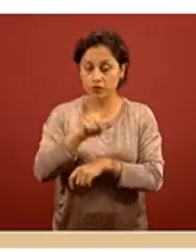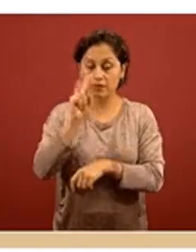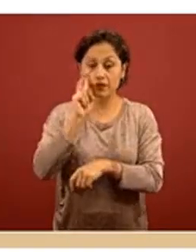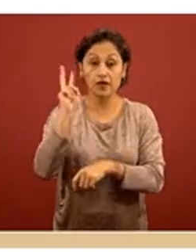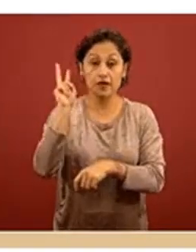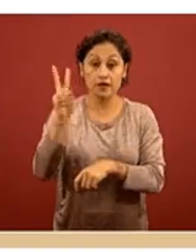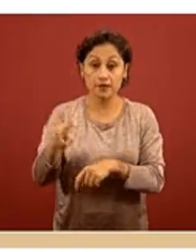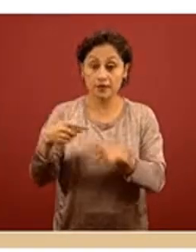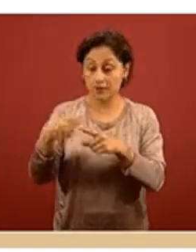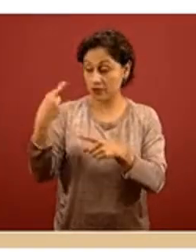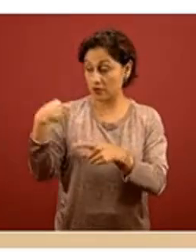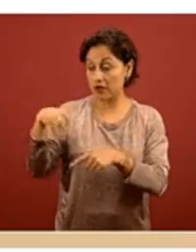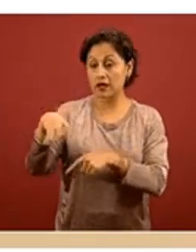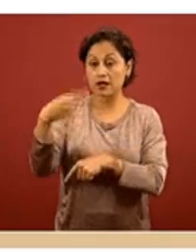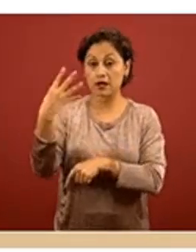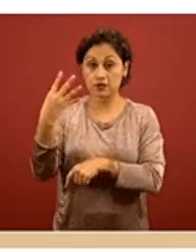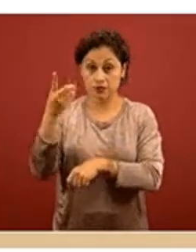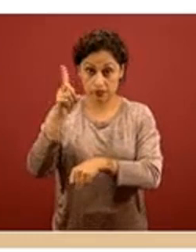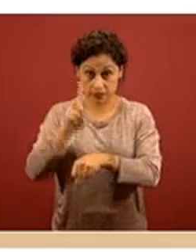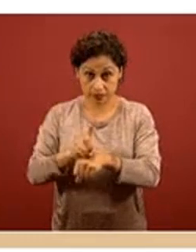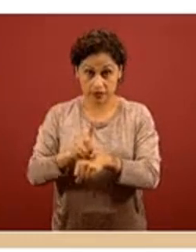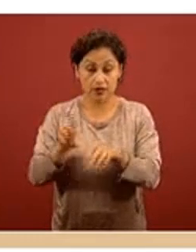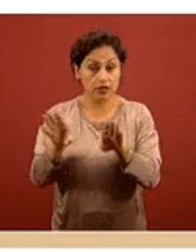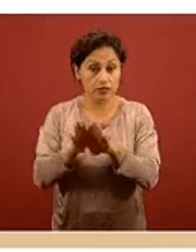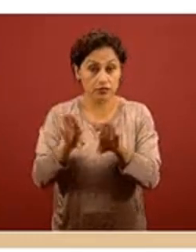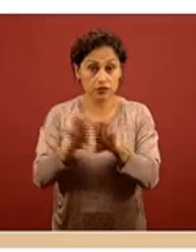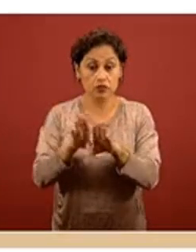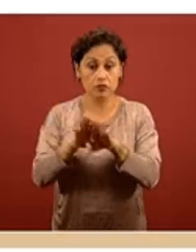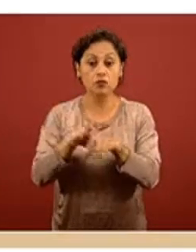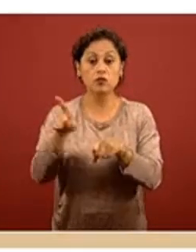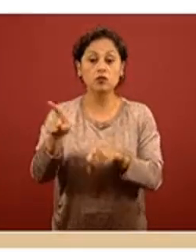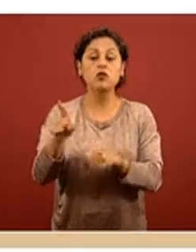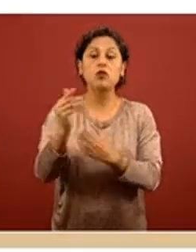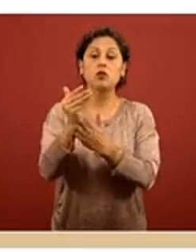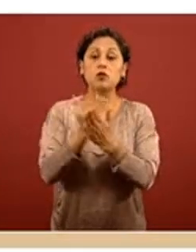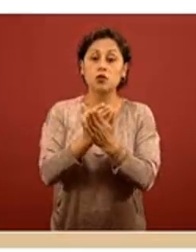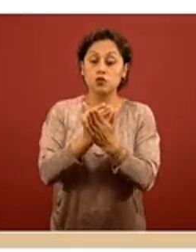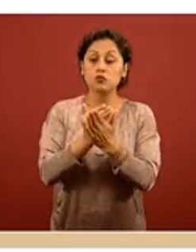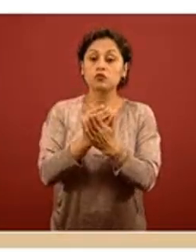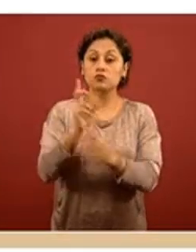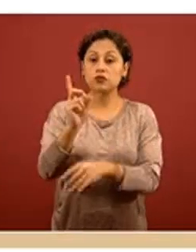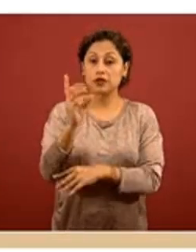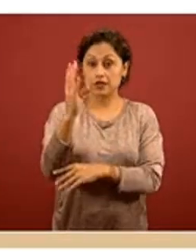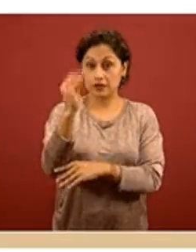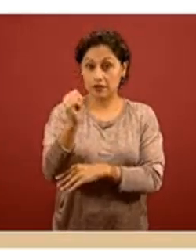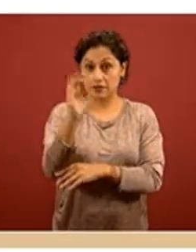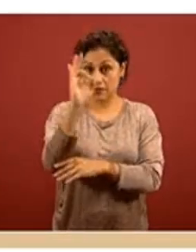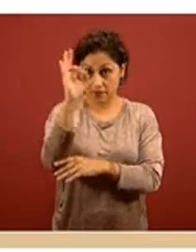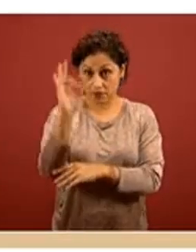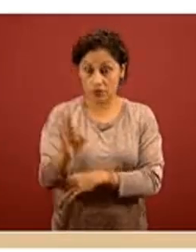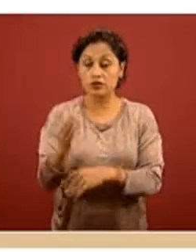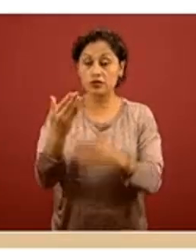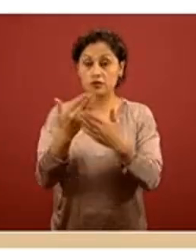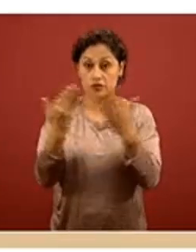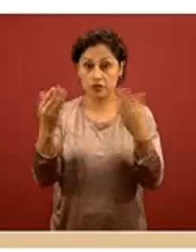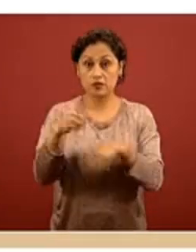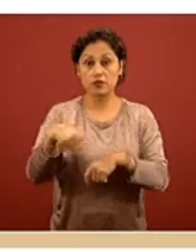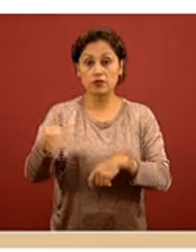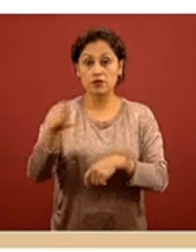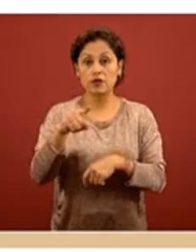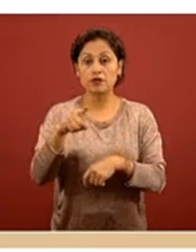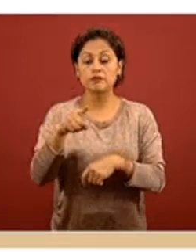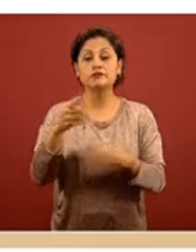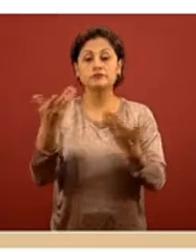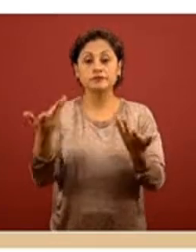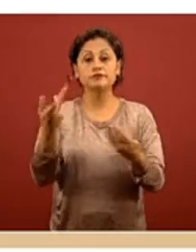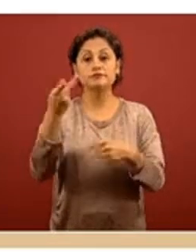últimos 14 días, la reducción nuevamente de otro punto porcentual, 39% ahora son estos casos, lo cual